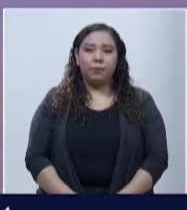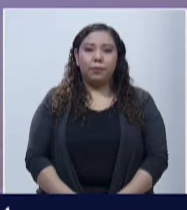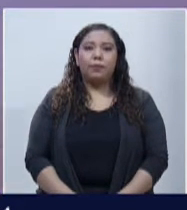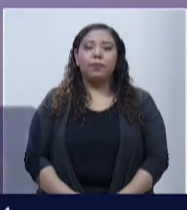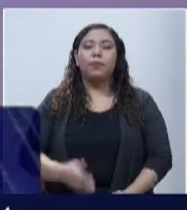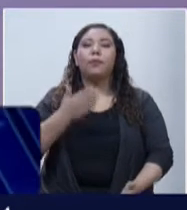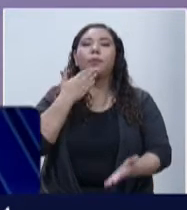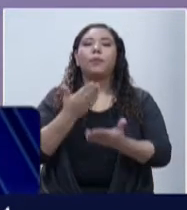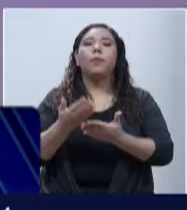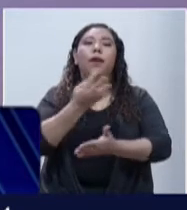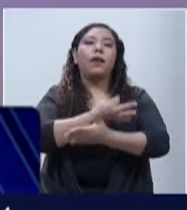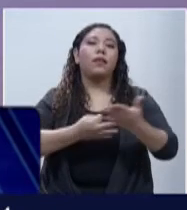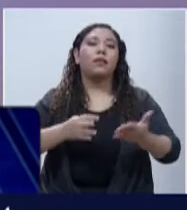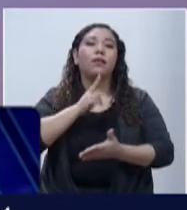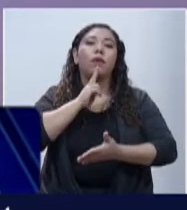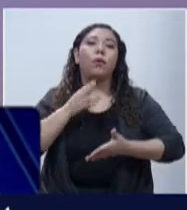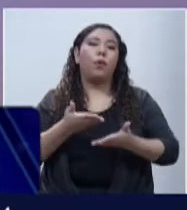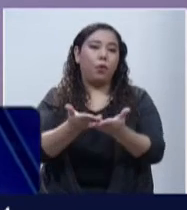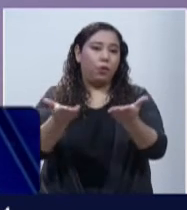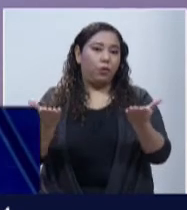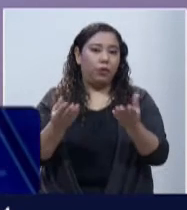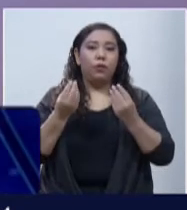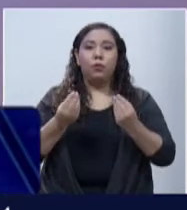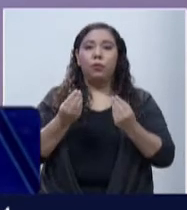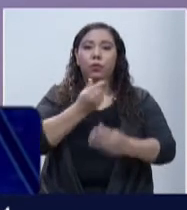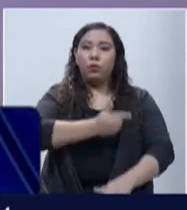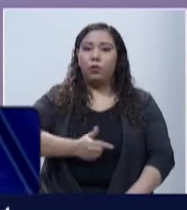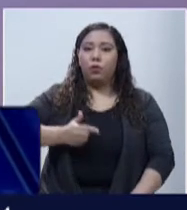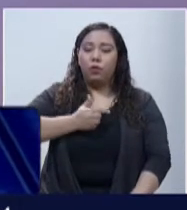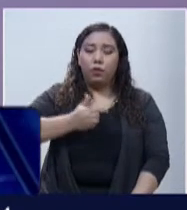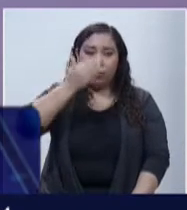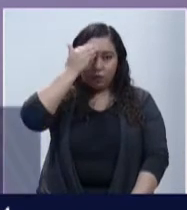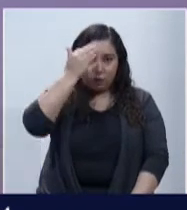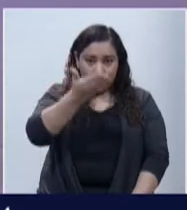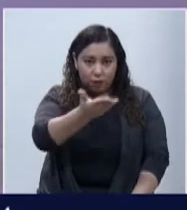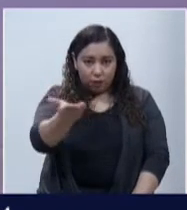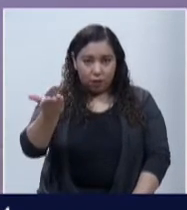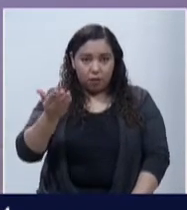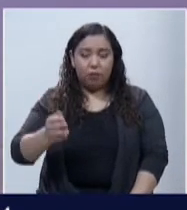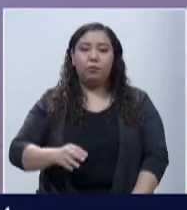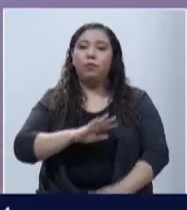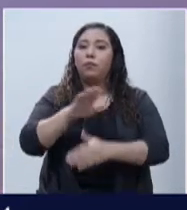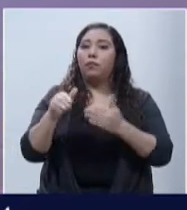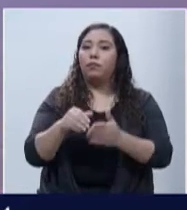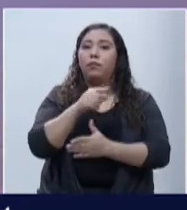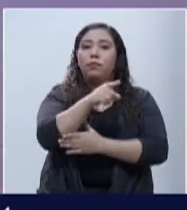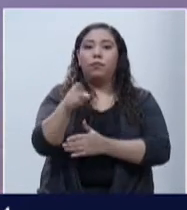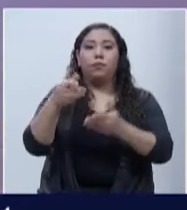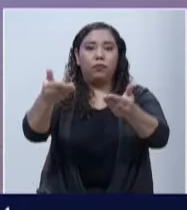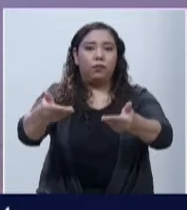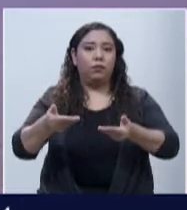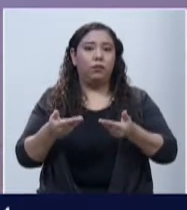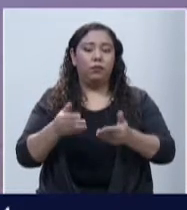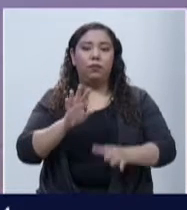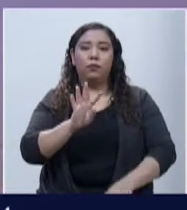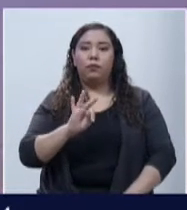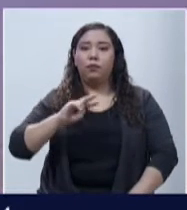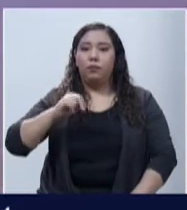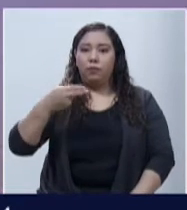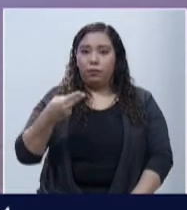buenas tardes honduras qué gusto qué placer saludarles y darles la cordial bienvenida a una emisión más de su noticiero